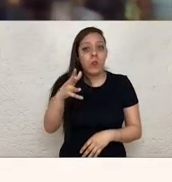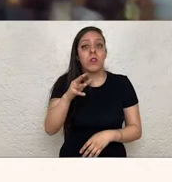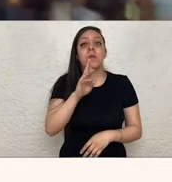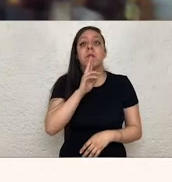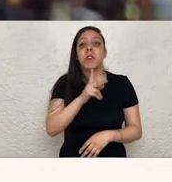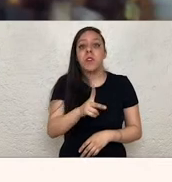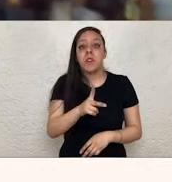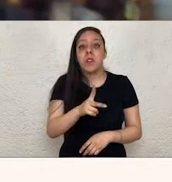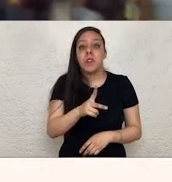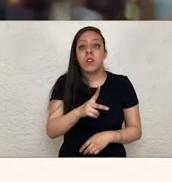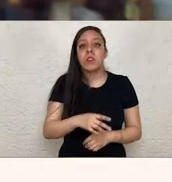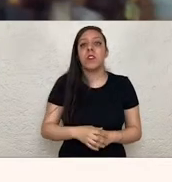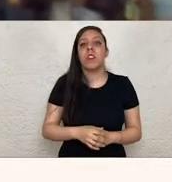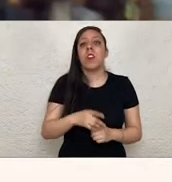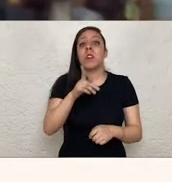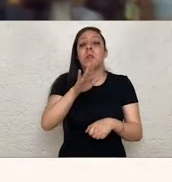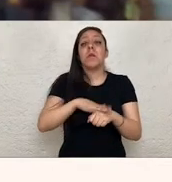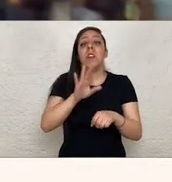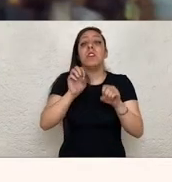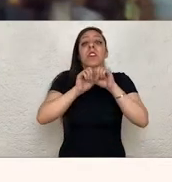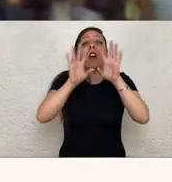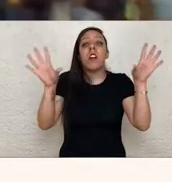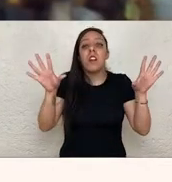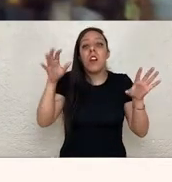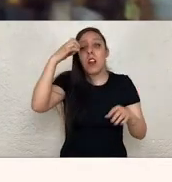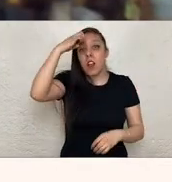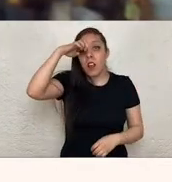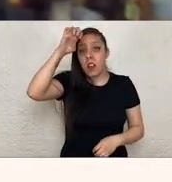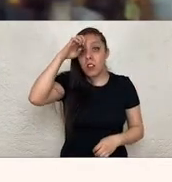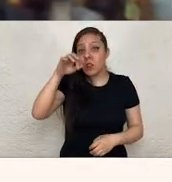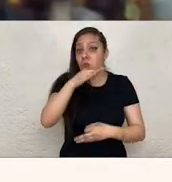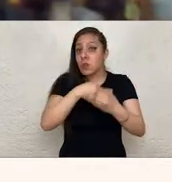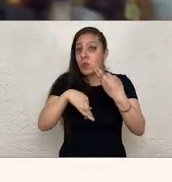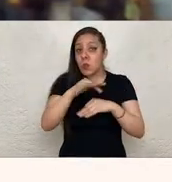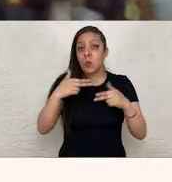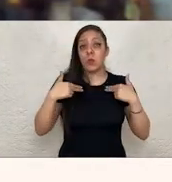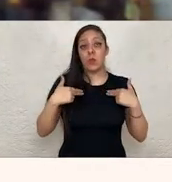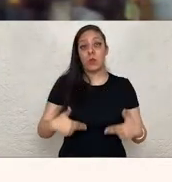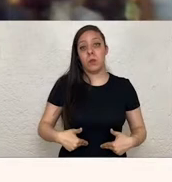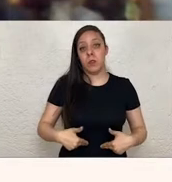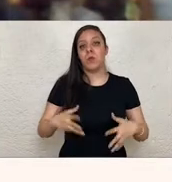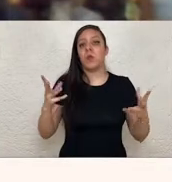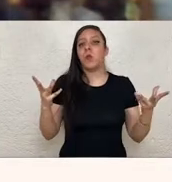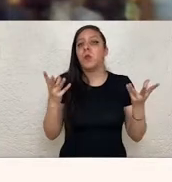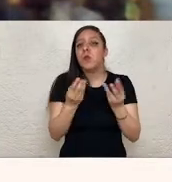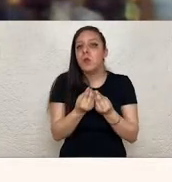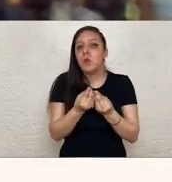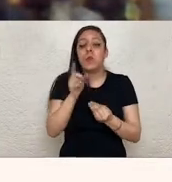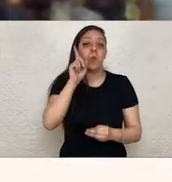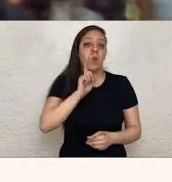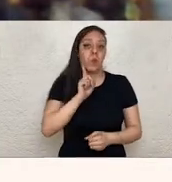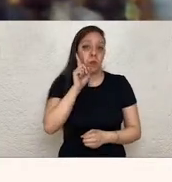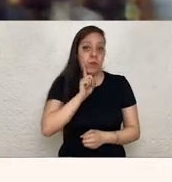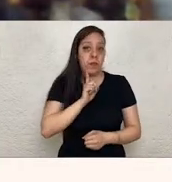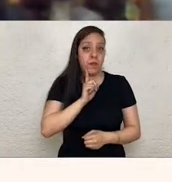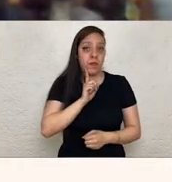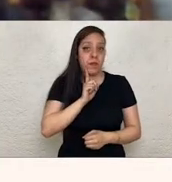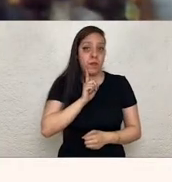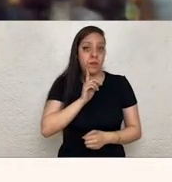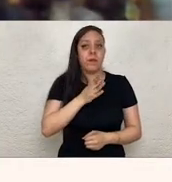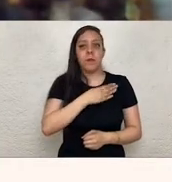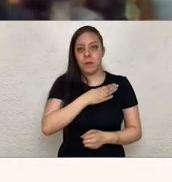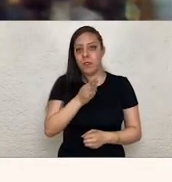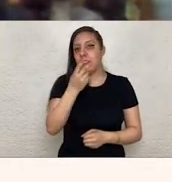futuro. Si vemos con más claridad las experiencias de todos los seres humanos, incluyendo a las